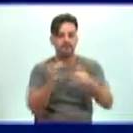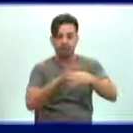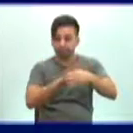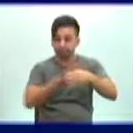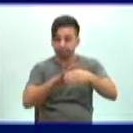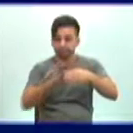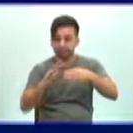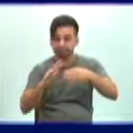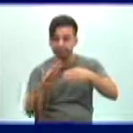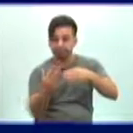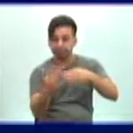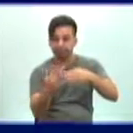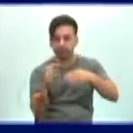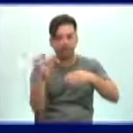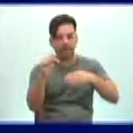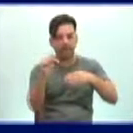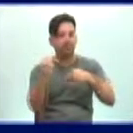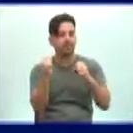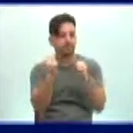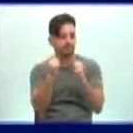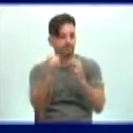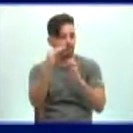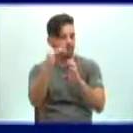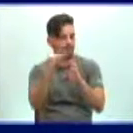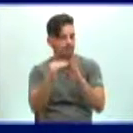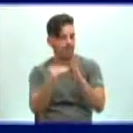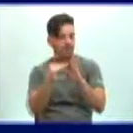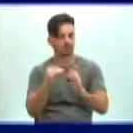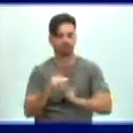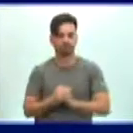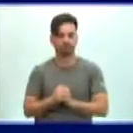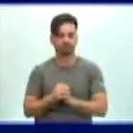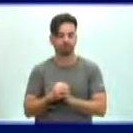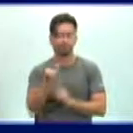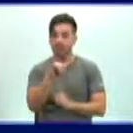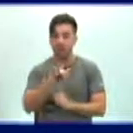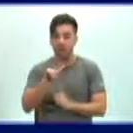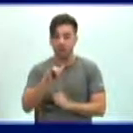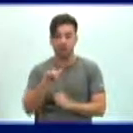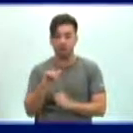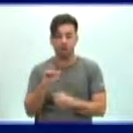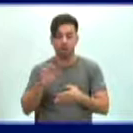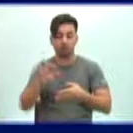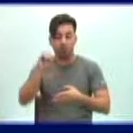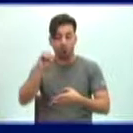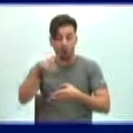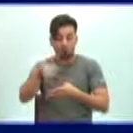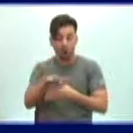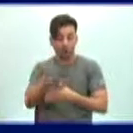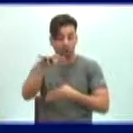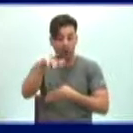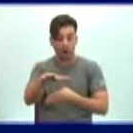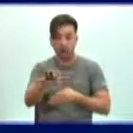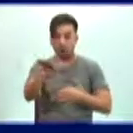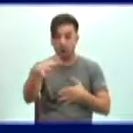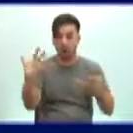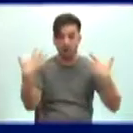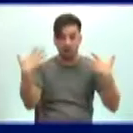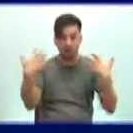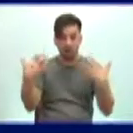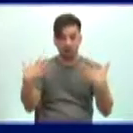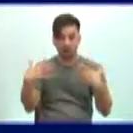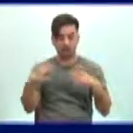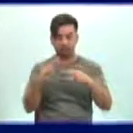frío. Y así con las corrientes oceánicas más cálidas. Y el relieve, bueno, en la troposfera, en la